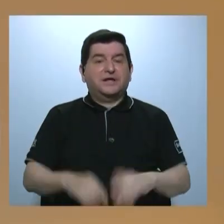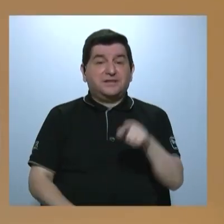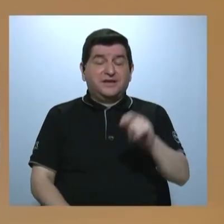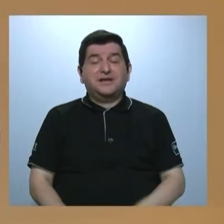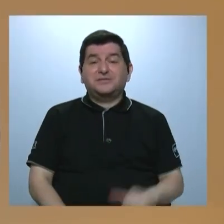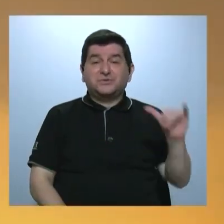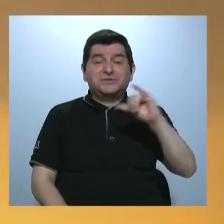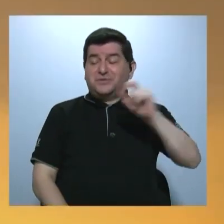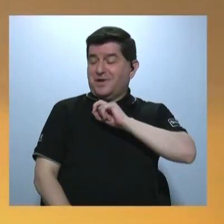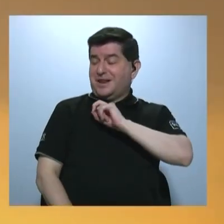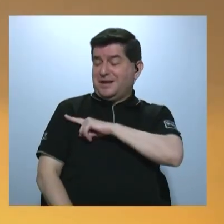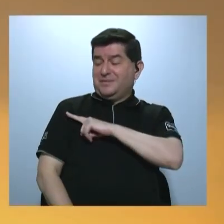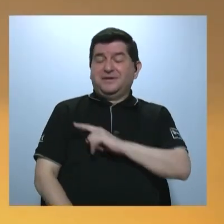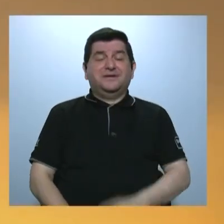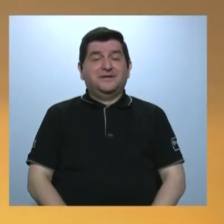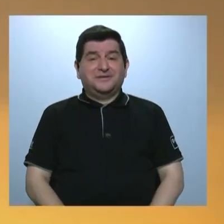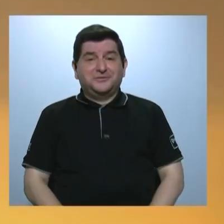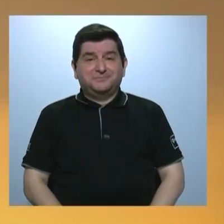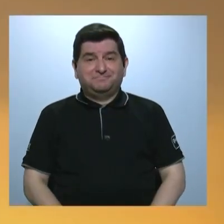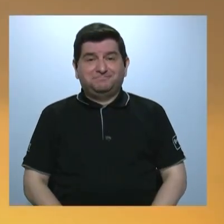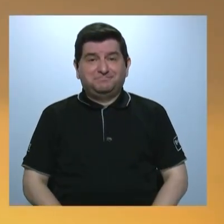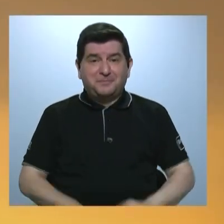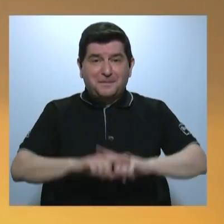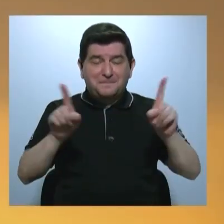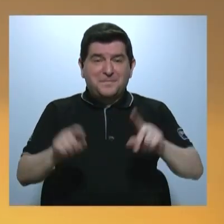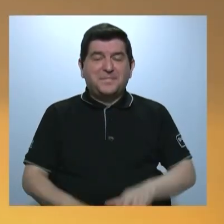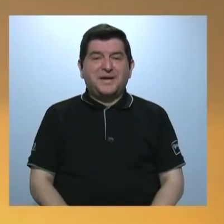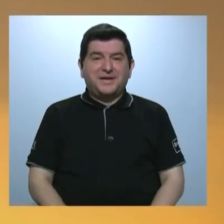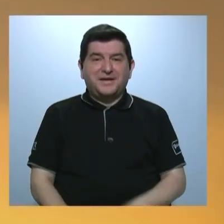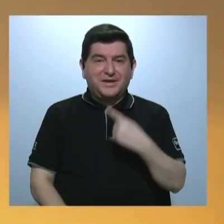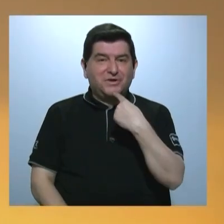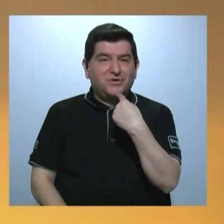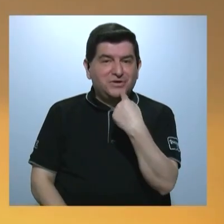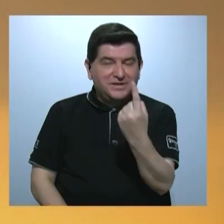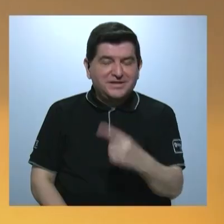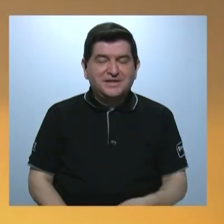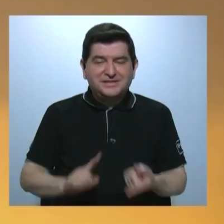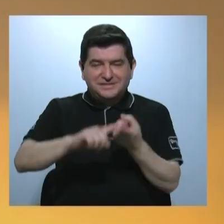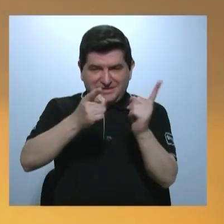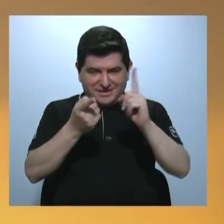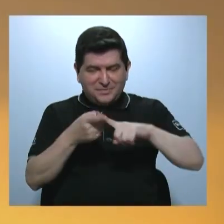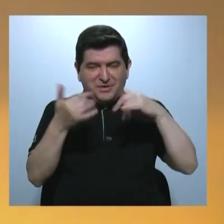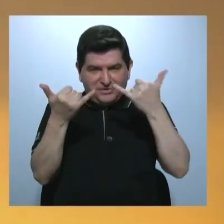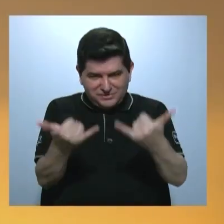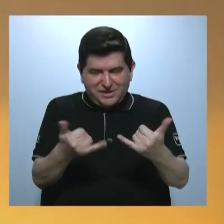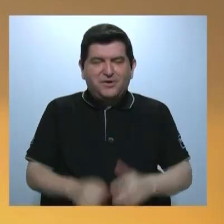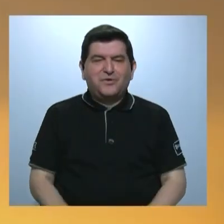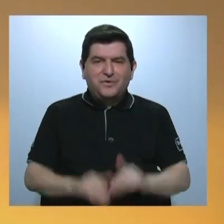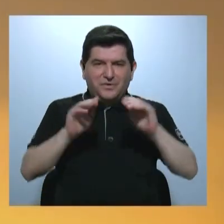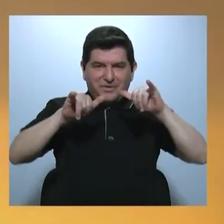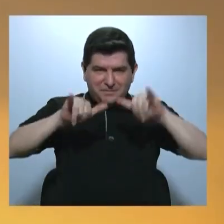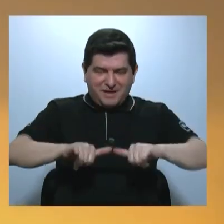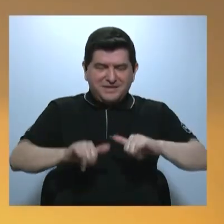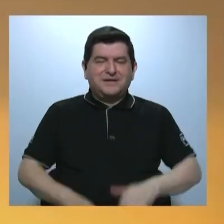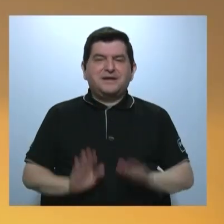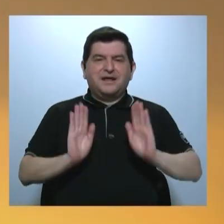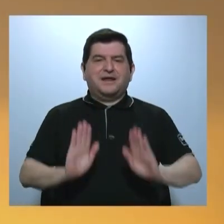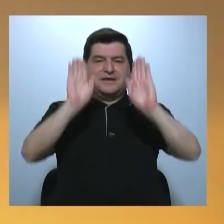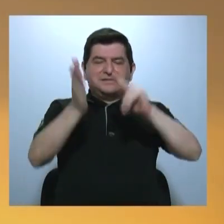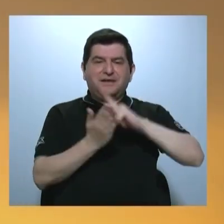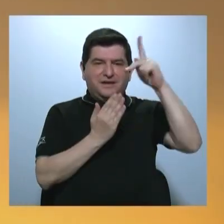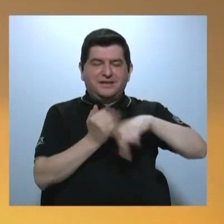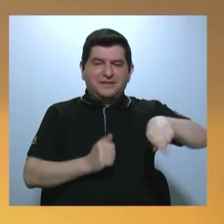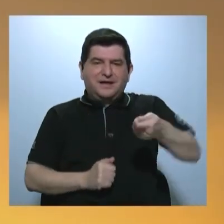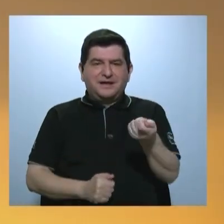pecado, pero para que no pequen le decimos a las amigas y amigos que se mantengan con los espléndidos programas de